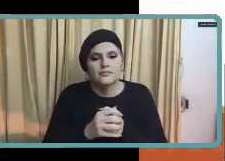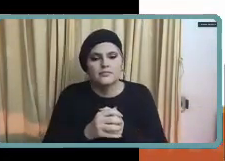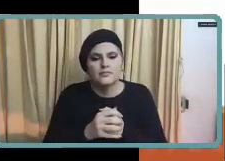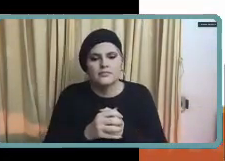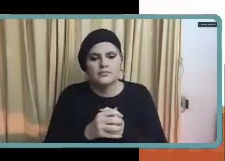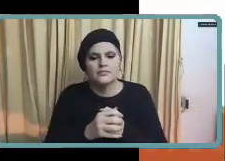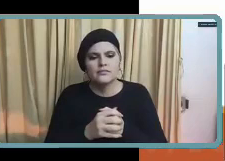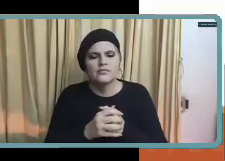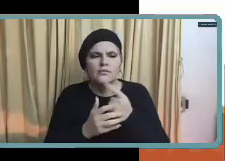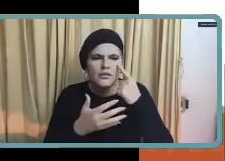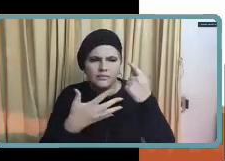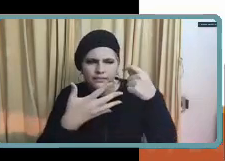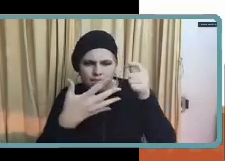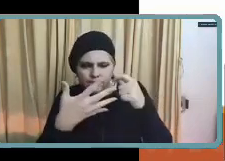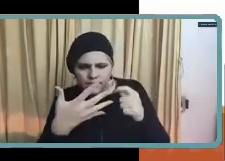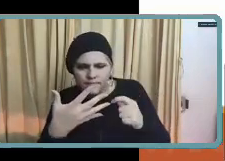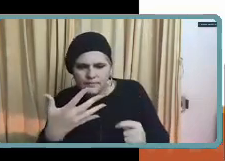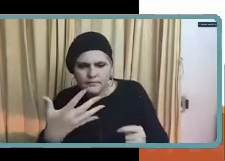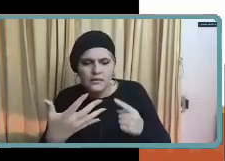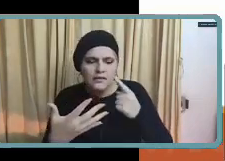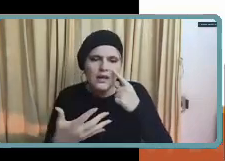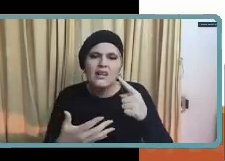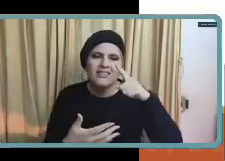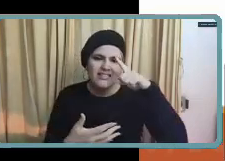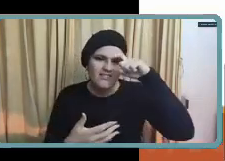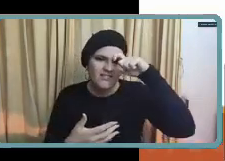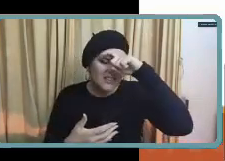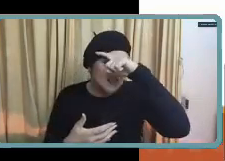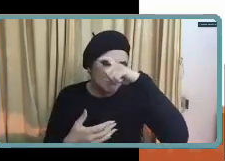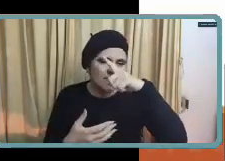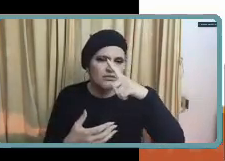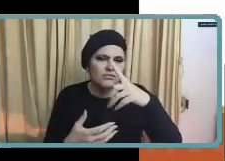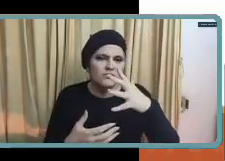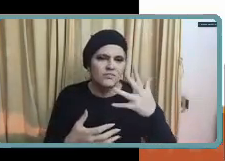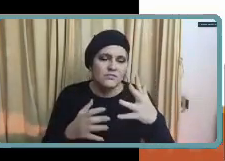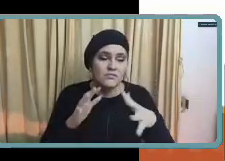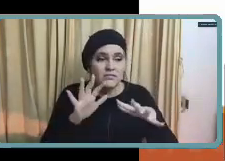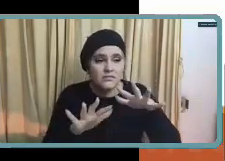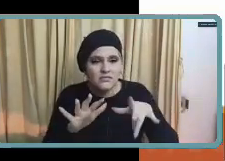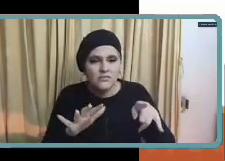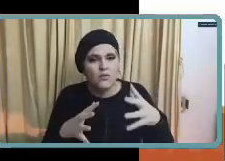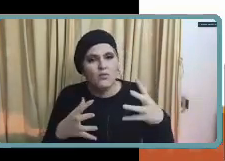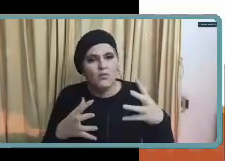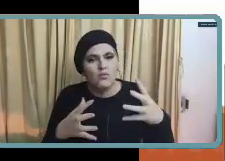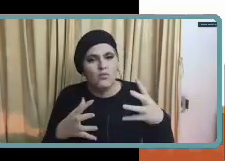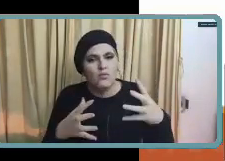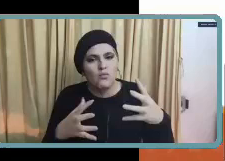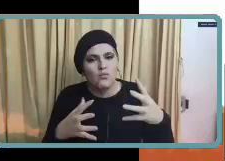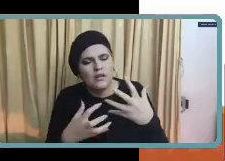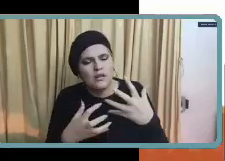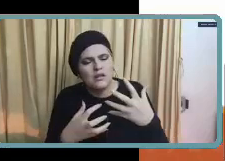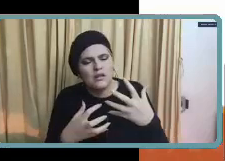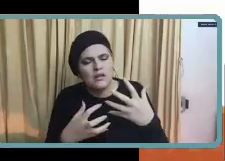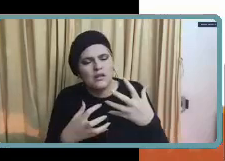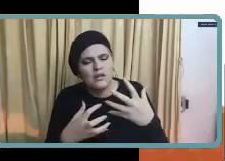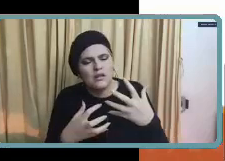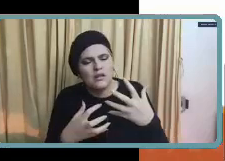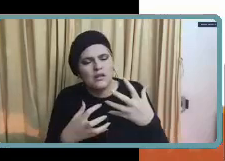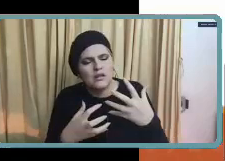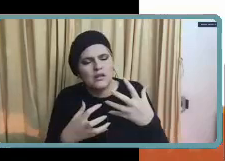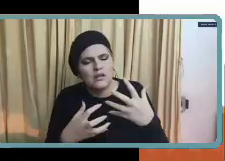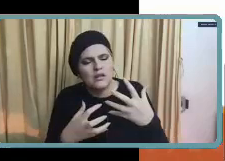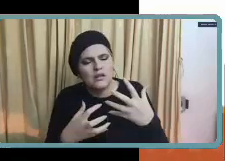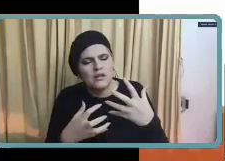provocan dificultades significativas en las personas, en su autoestima, en su capacidad de aprendizaje, porque no